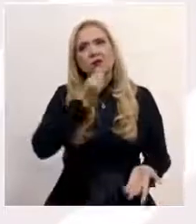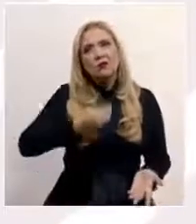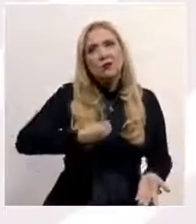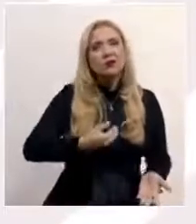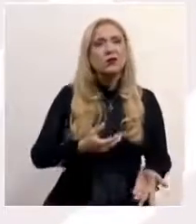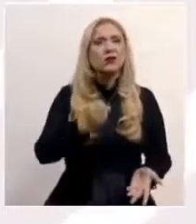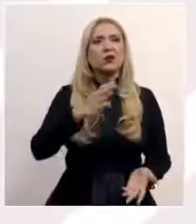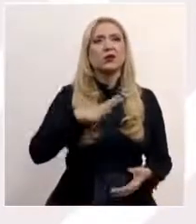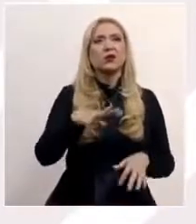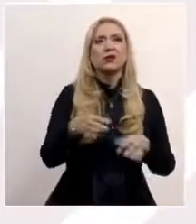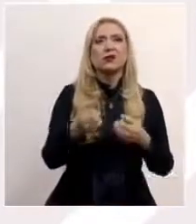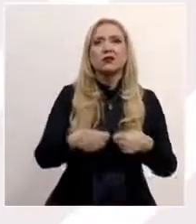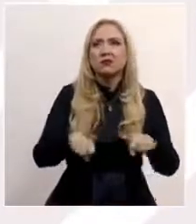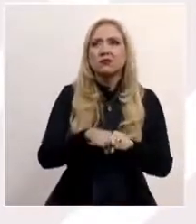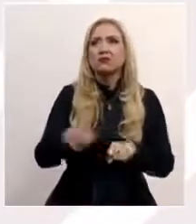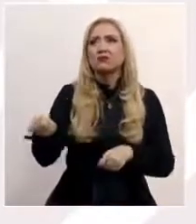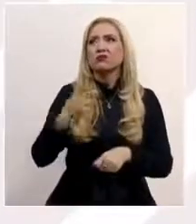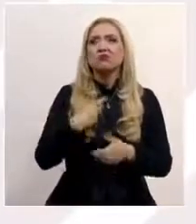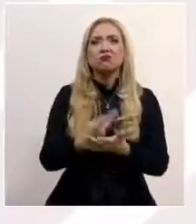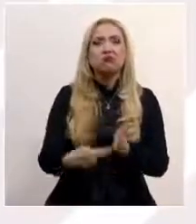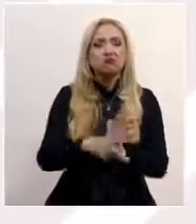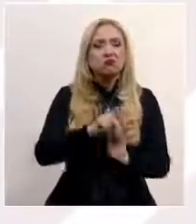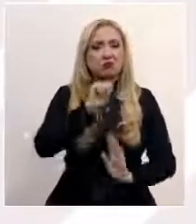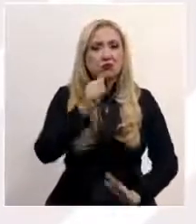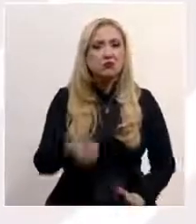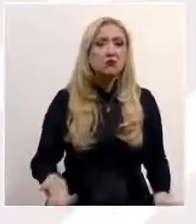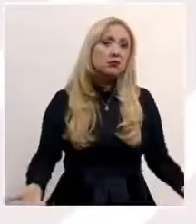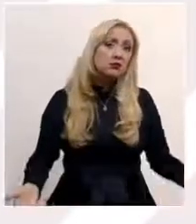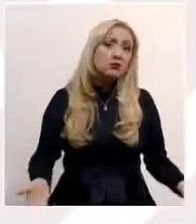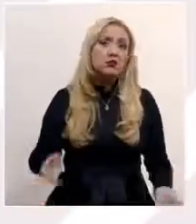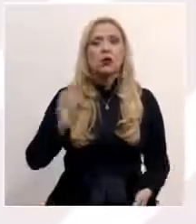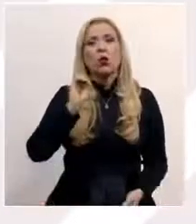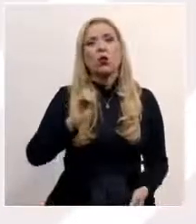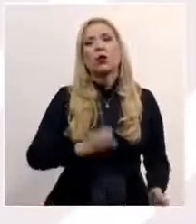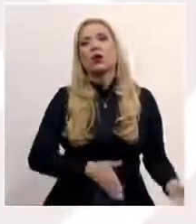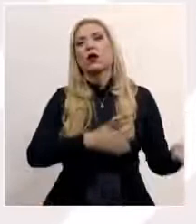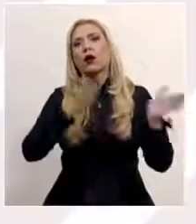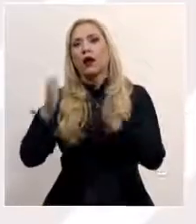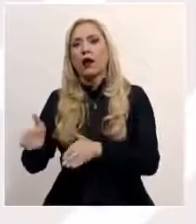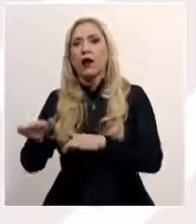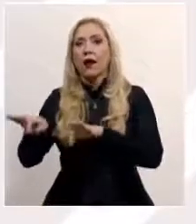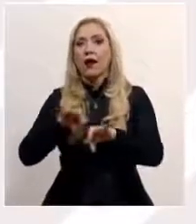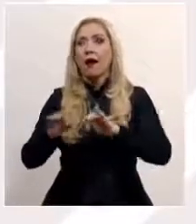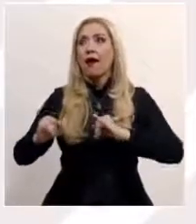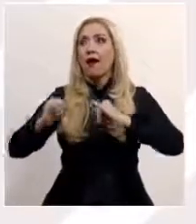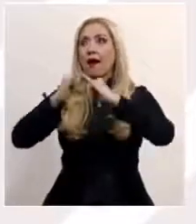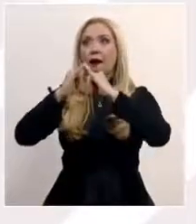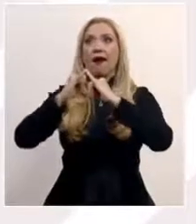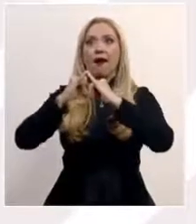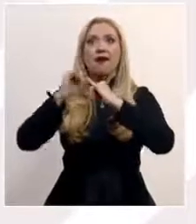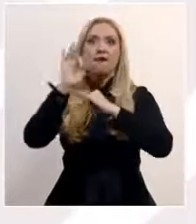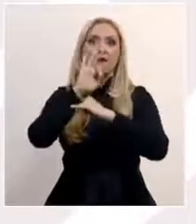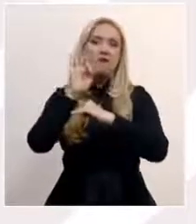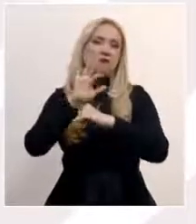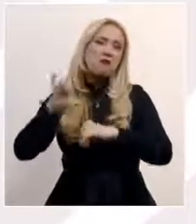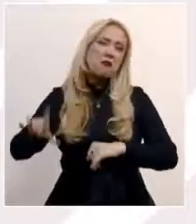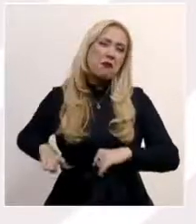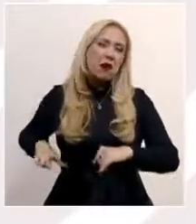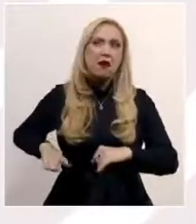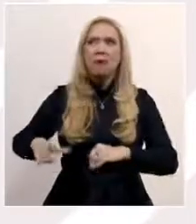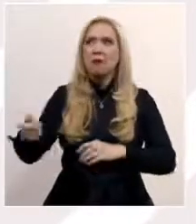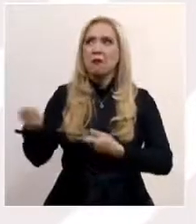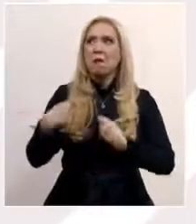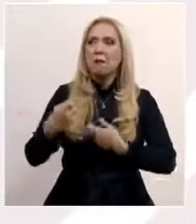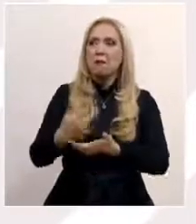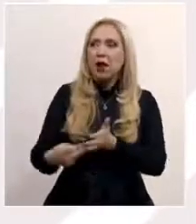permiten flexibilidad en su trabajo y en el trabajo doméstico y de cuidado, justamente para dedicarse a estas